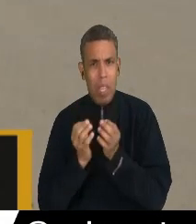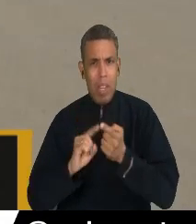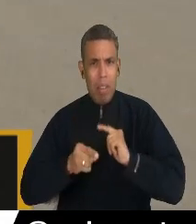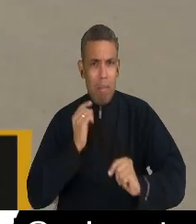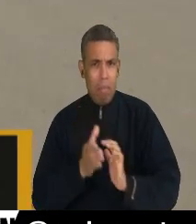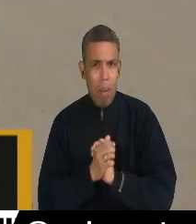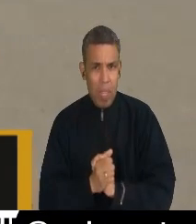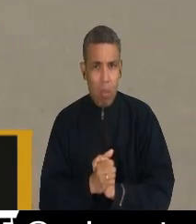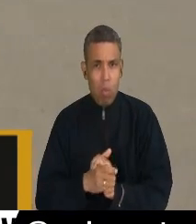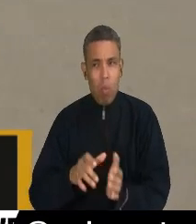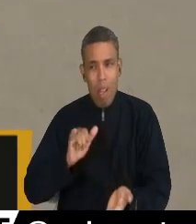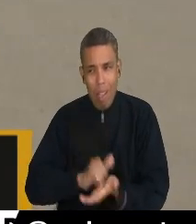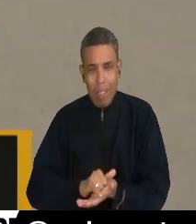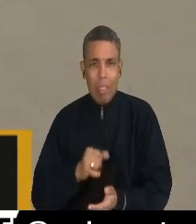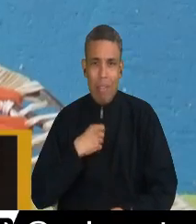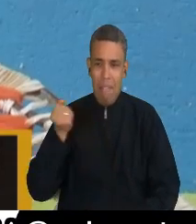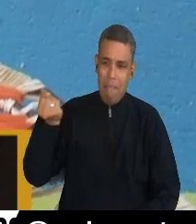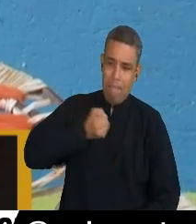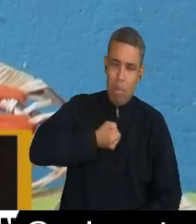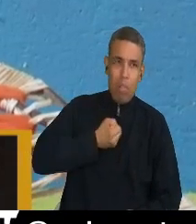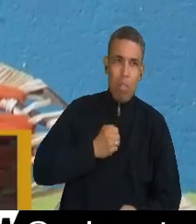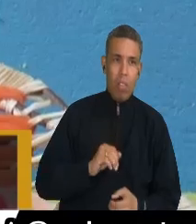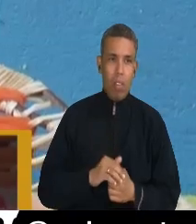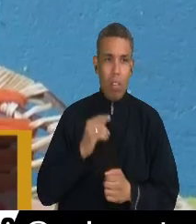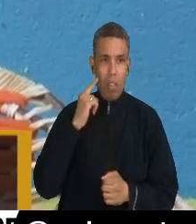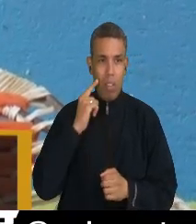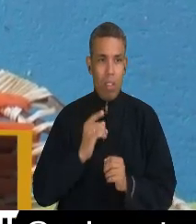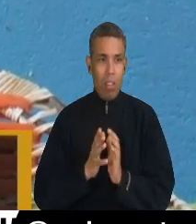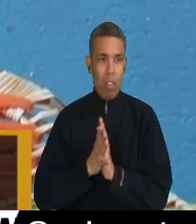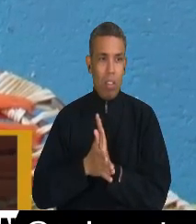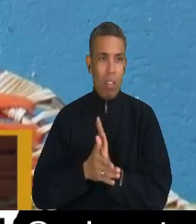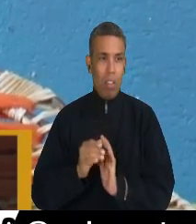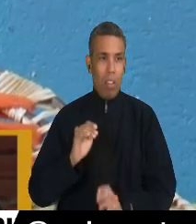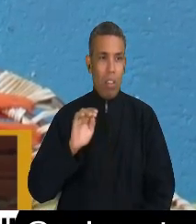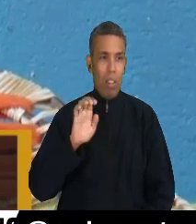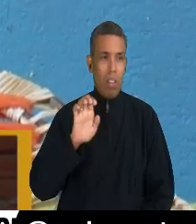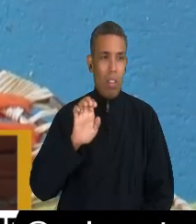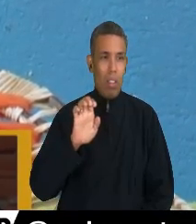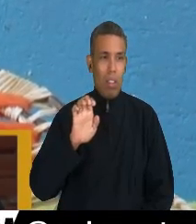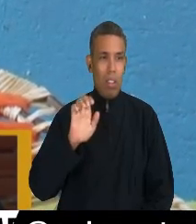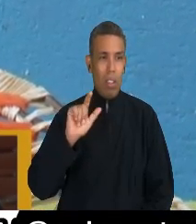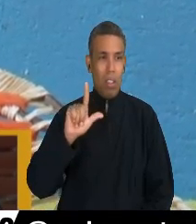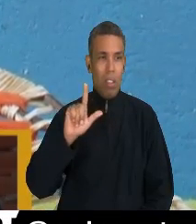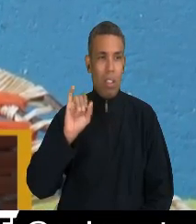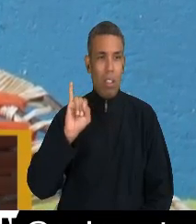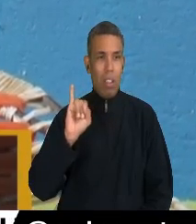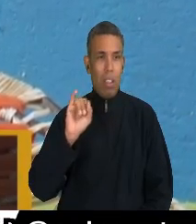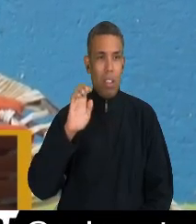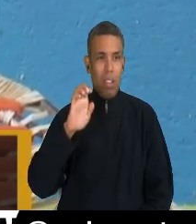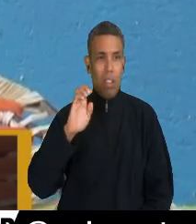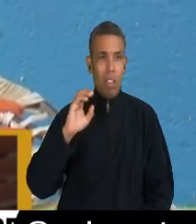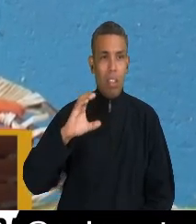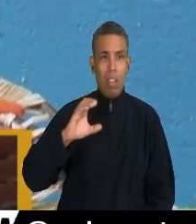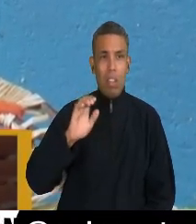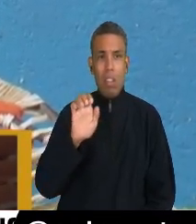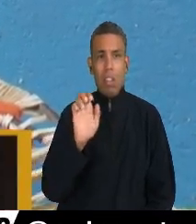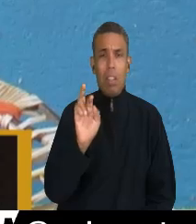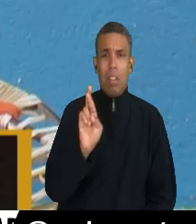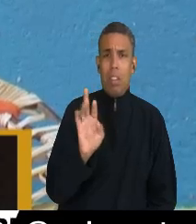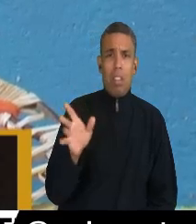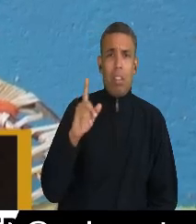público de la comuna 6 de la ciudad. Eliezer se fue para el baño a orinar y allá se le fue el sujeto que lo